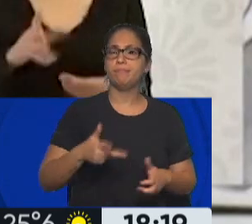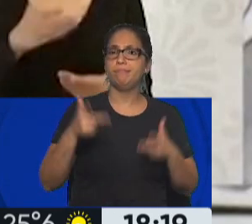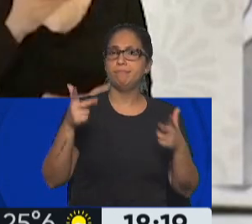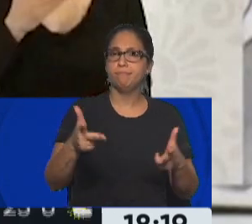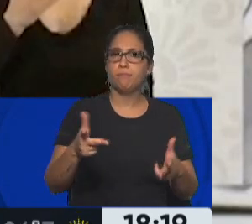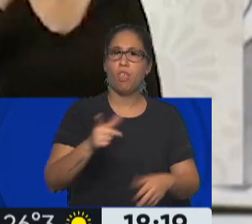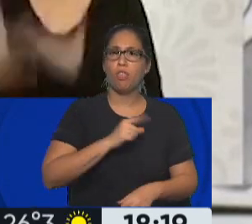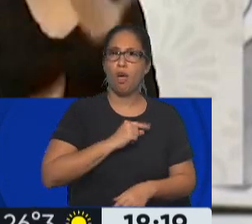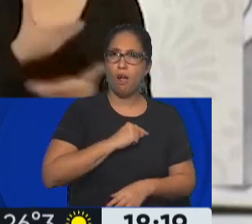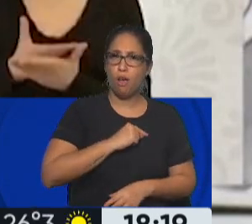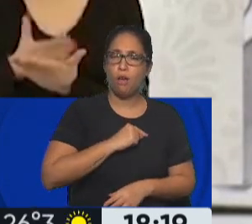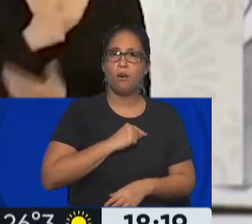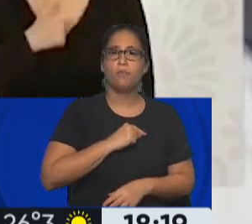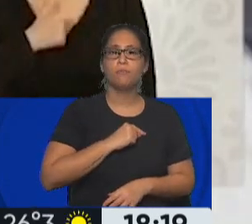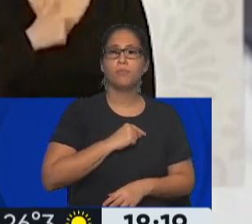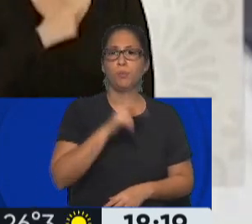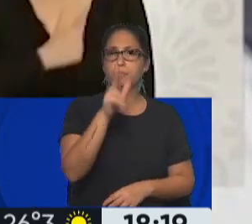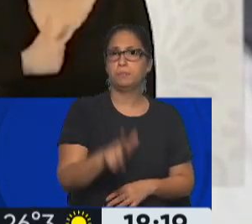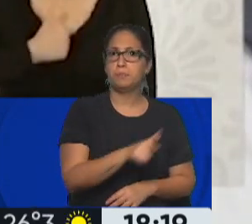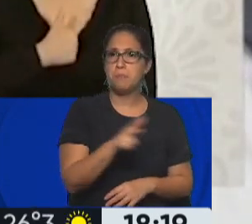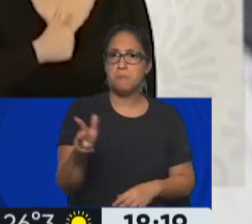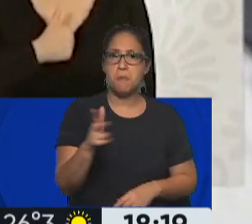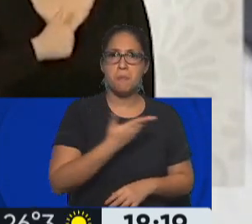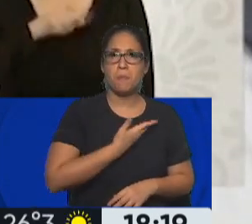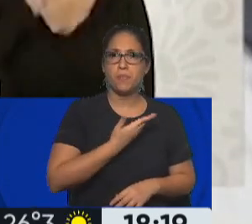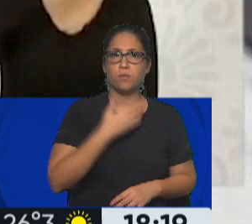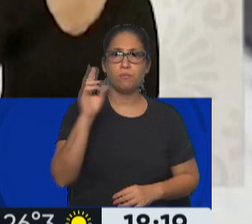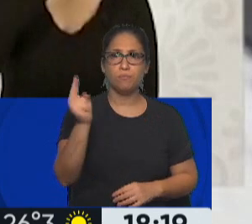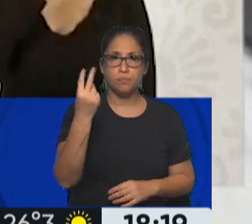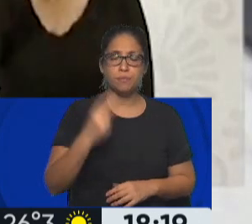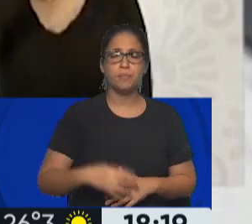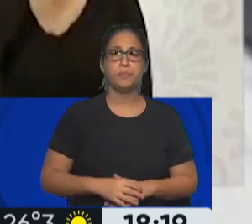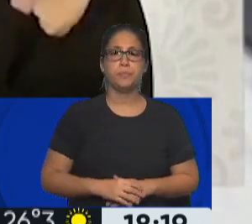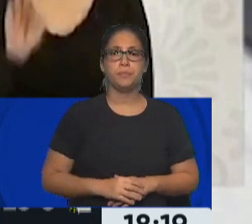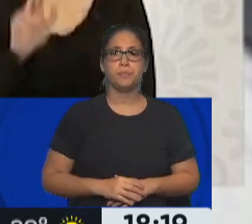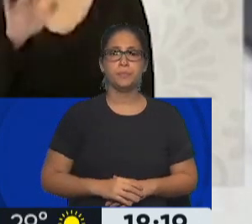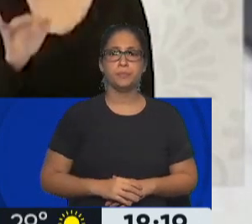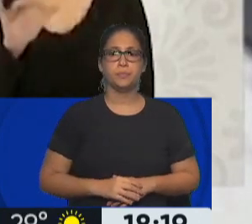pesar por el fallecimiento del Papa Francisco,